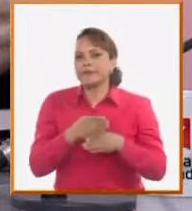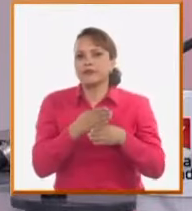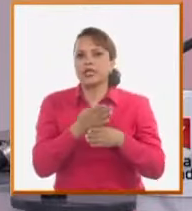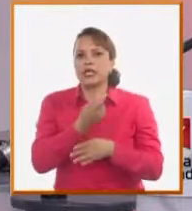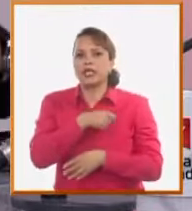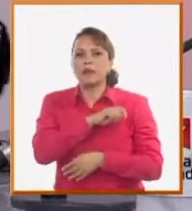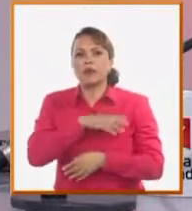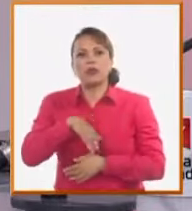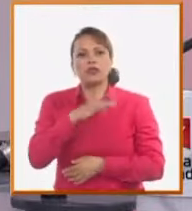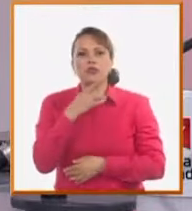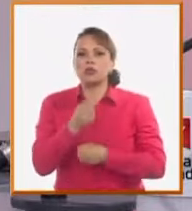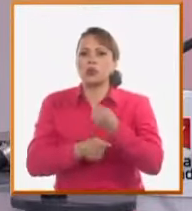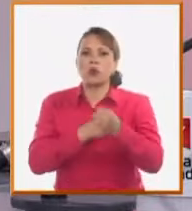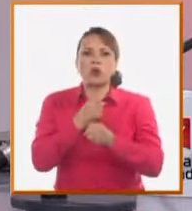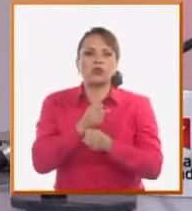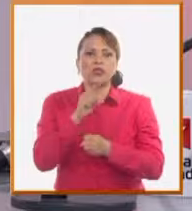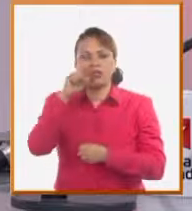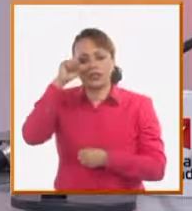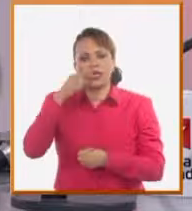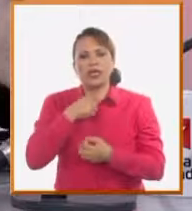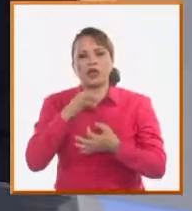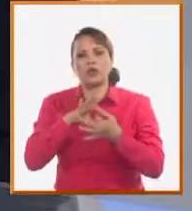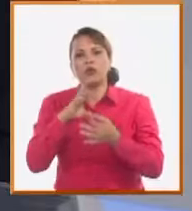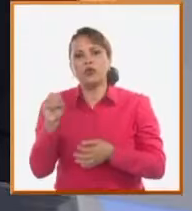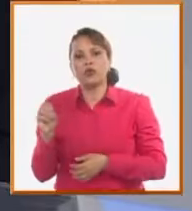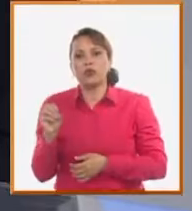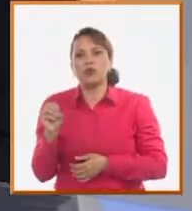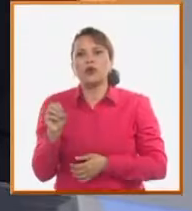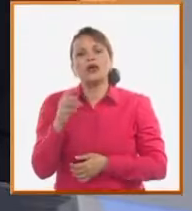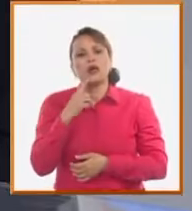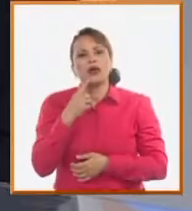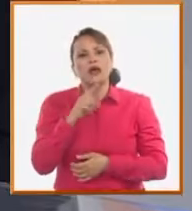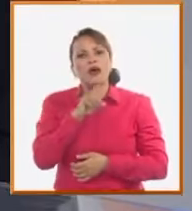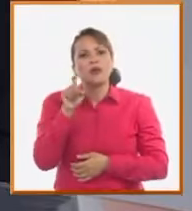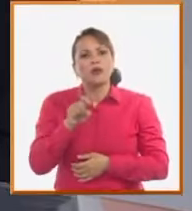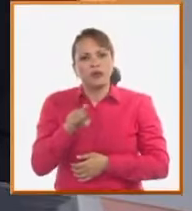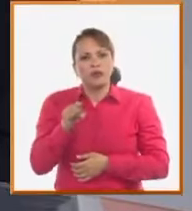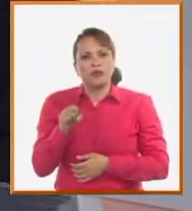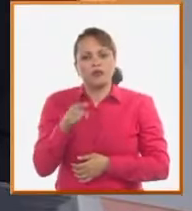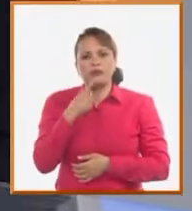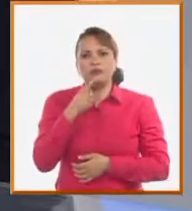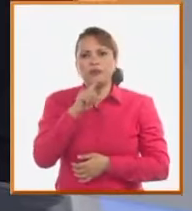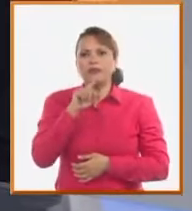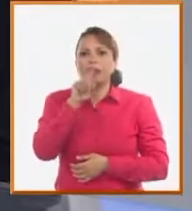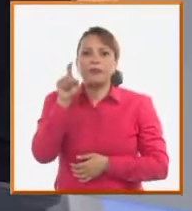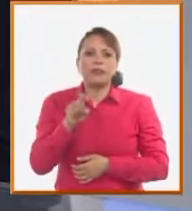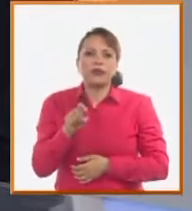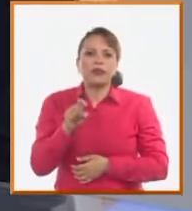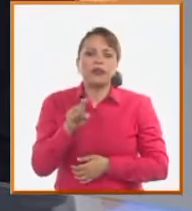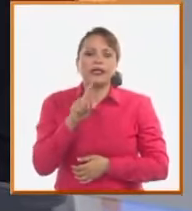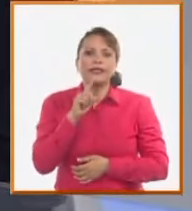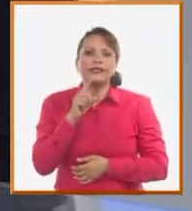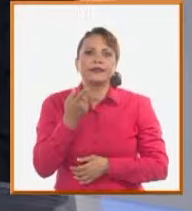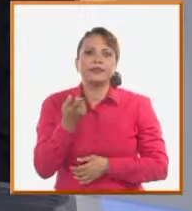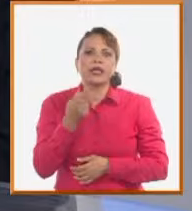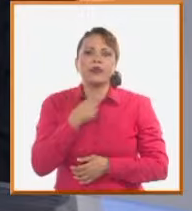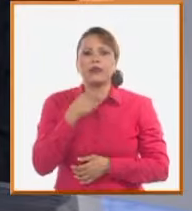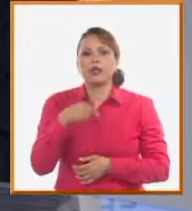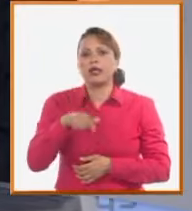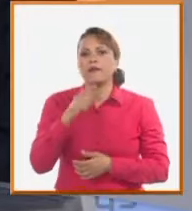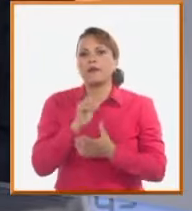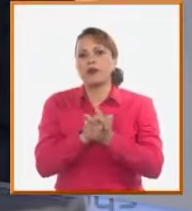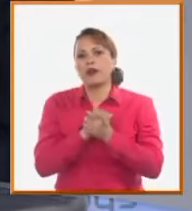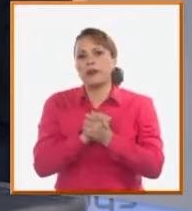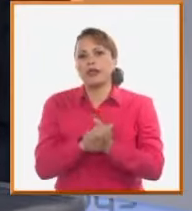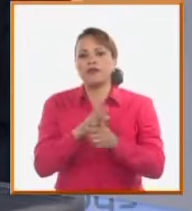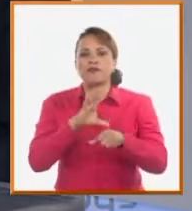población. Y hay varias preguntas que tienen que ver con esto. Bueno, una persona que preguntaba, Carlos, que decía que un amigo con un